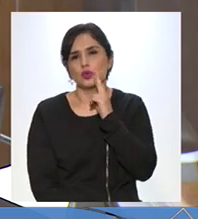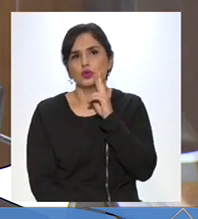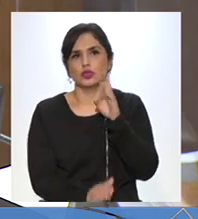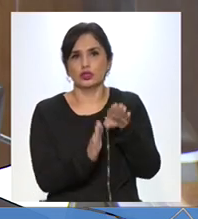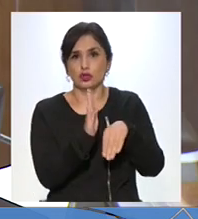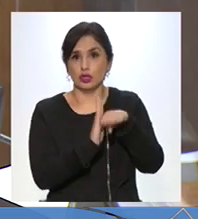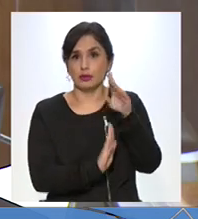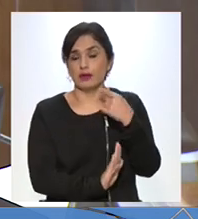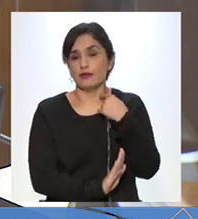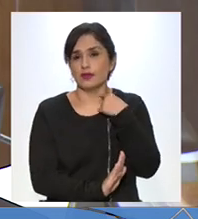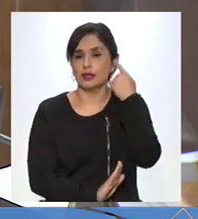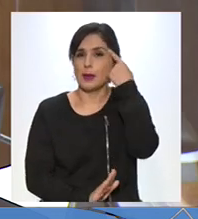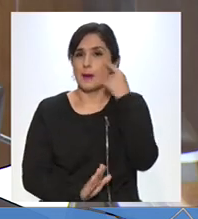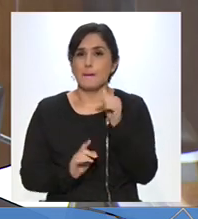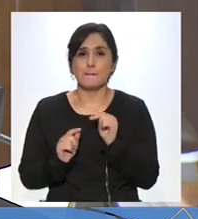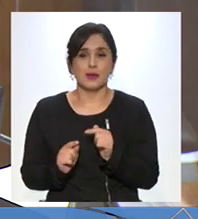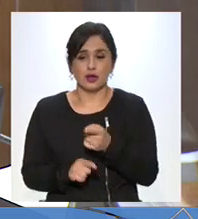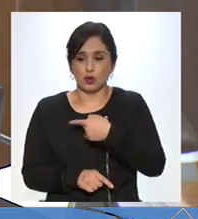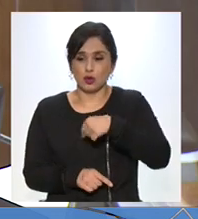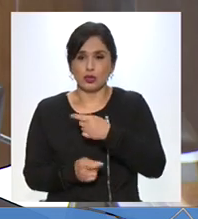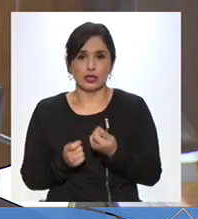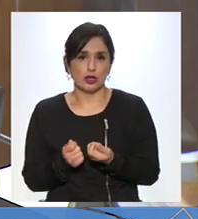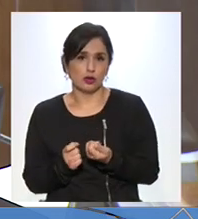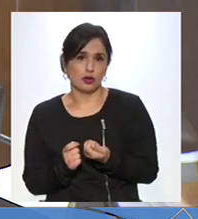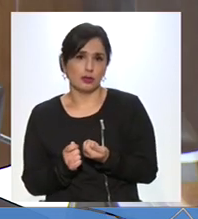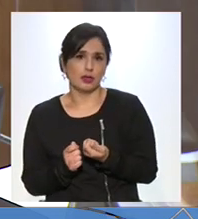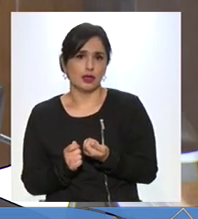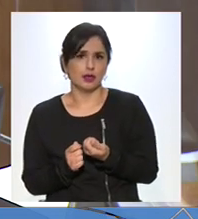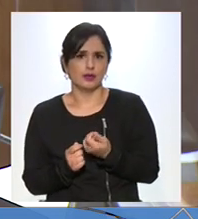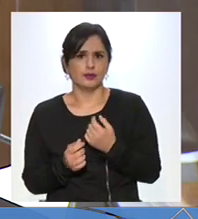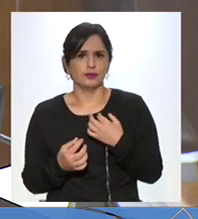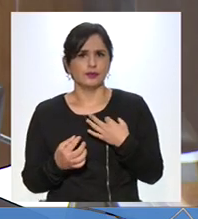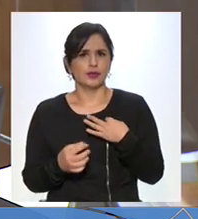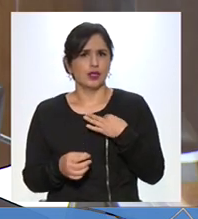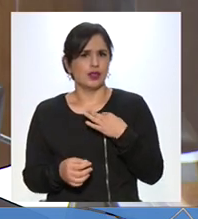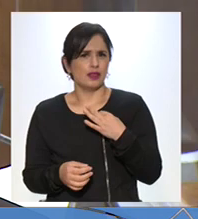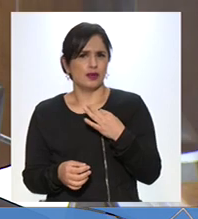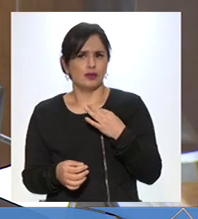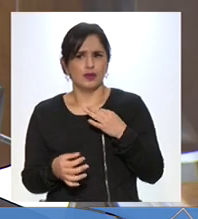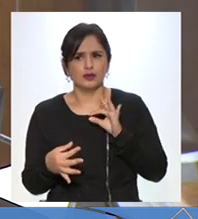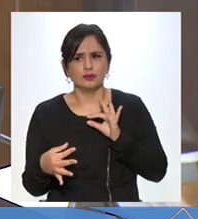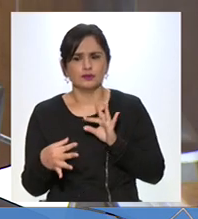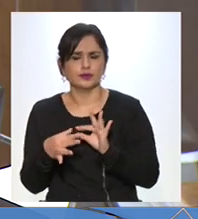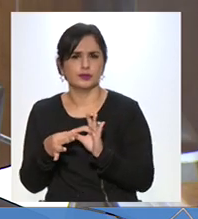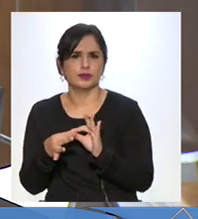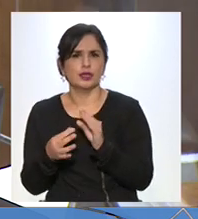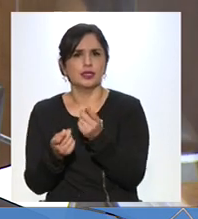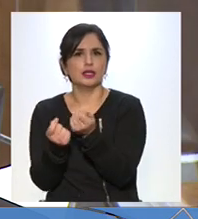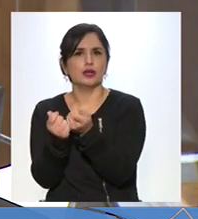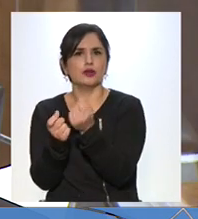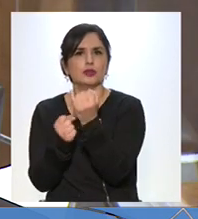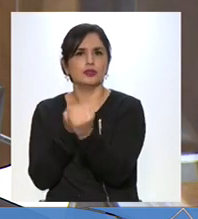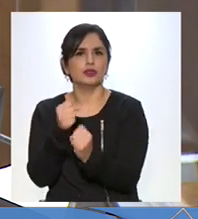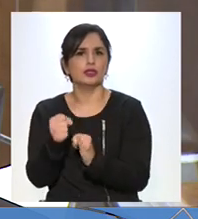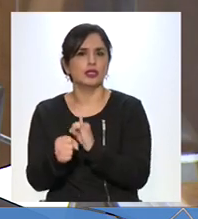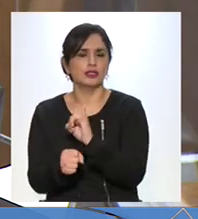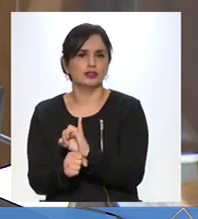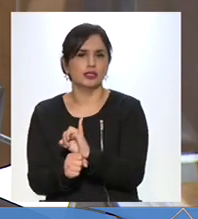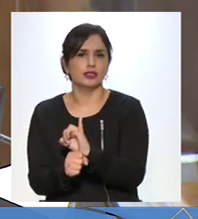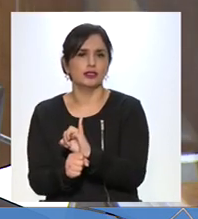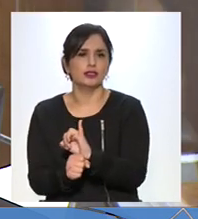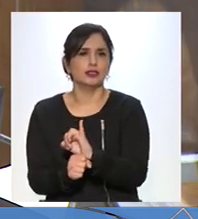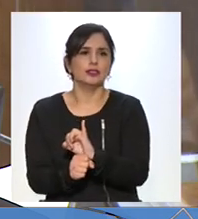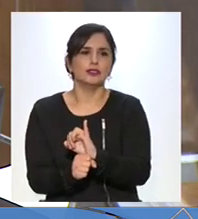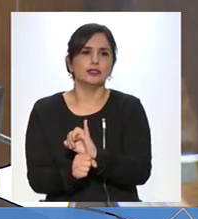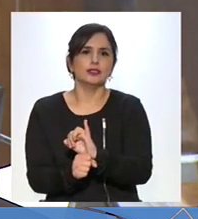sin embargo, nuestra economía, que es dependiente totalmente del comercio internacional, creo que hace necesario que